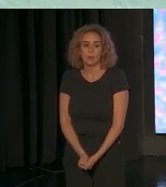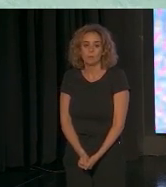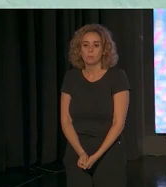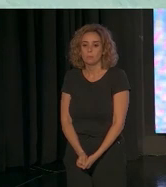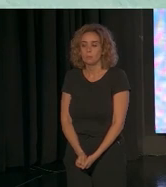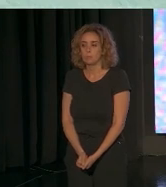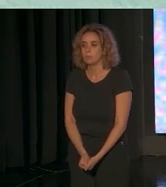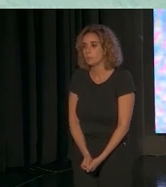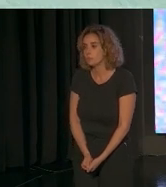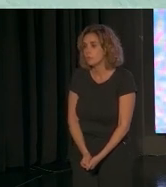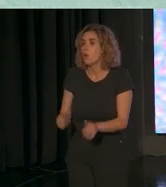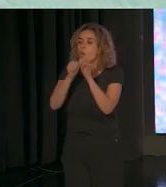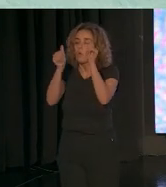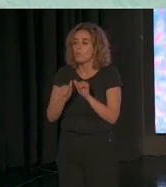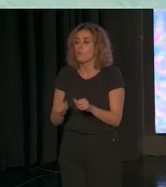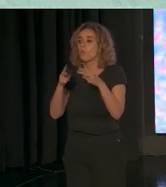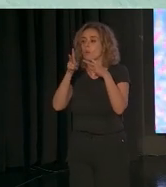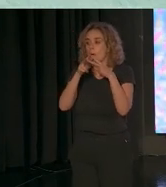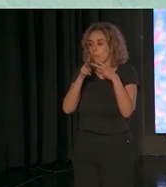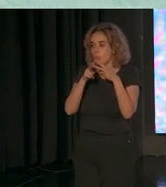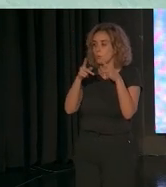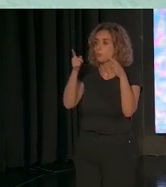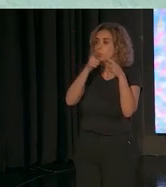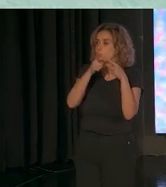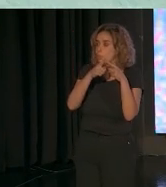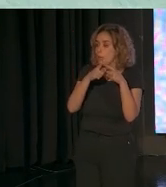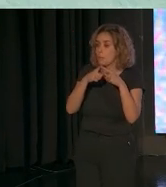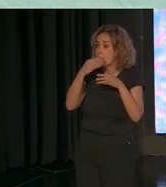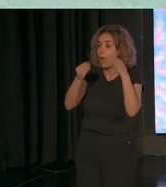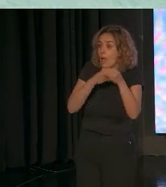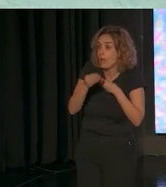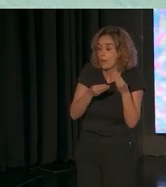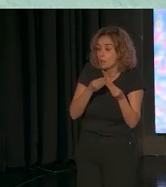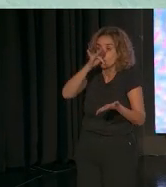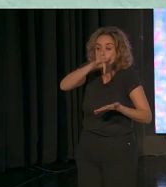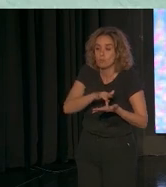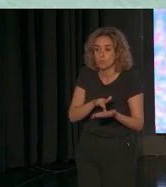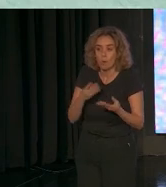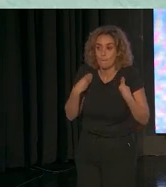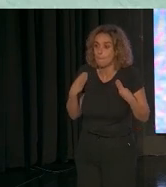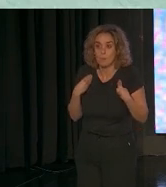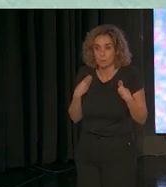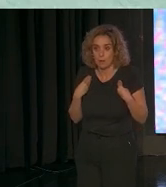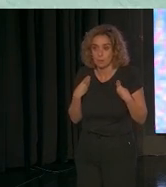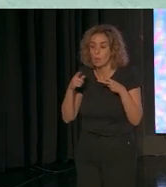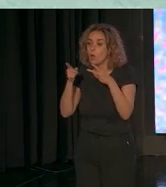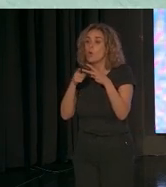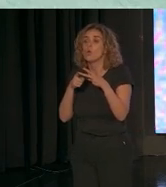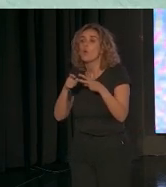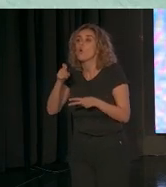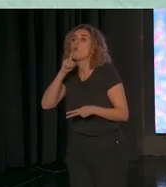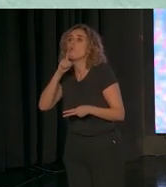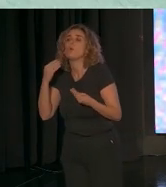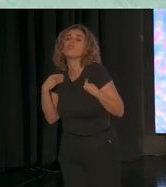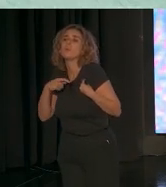vida puede entenderse de tres maneras diferentes. La primera, los hechos, los acontecimientos, lo que se vive. La segunda, cómo se vive,